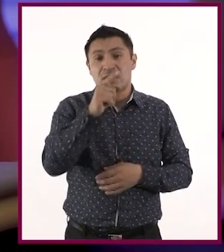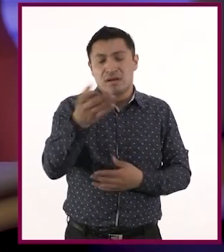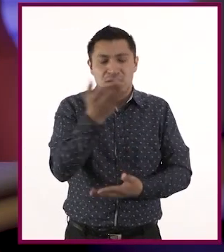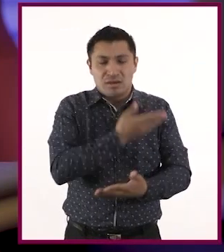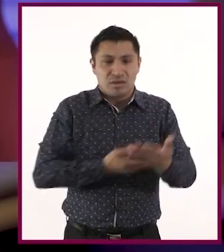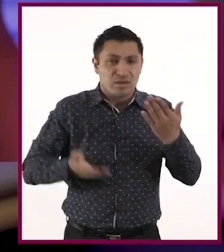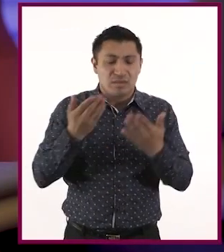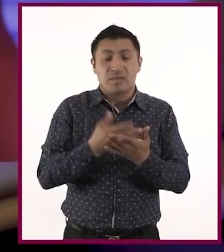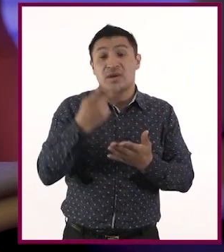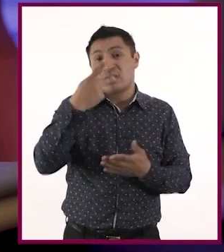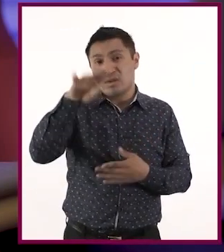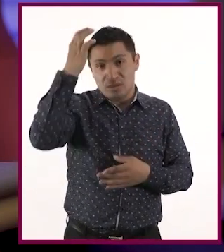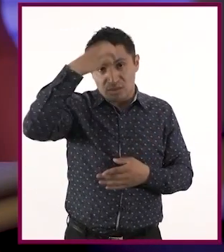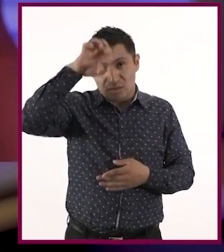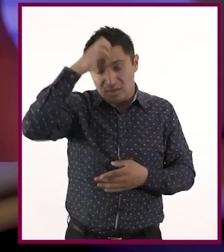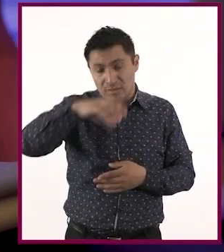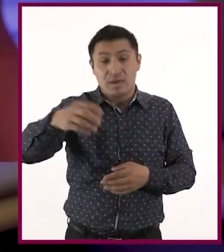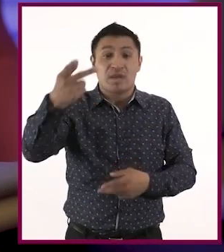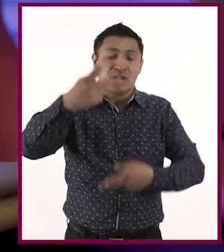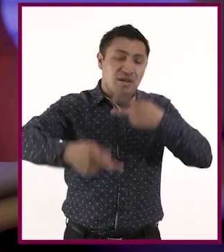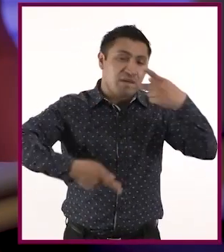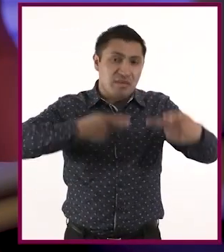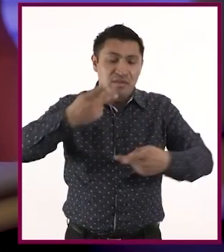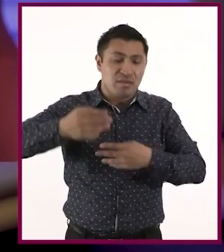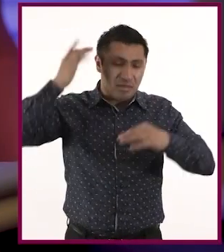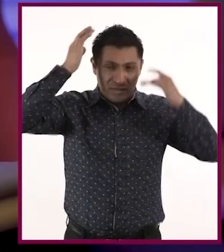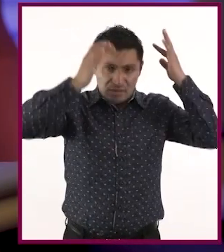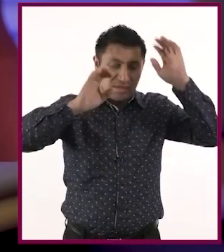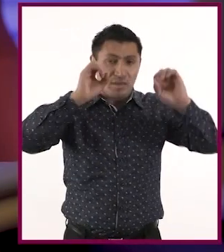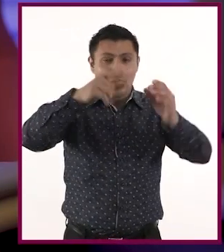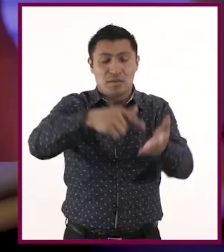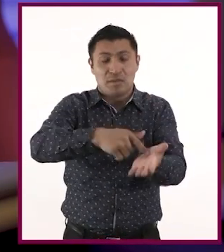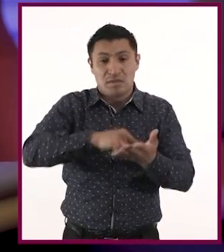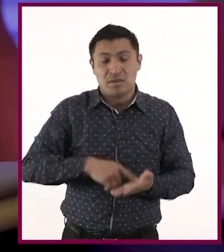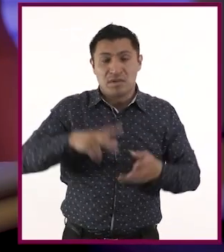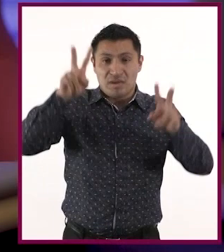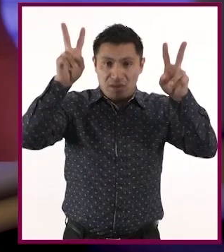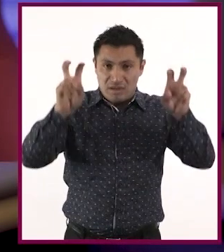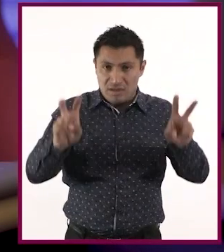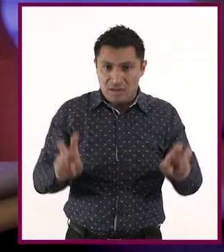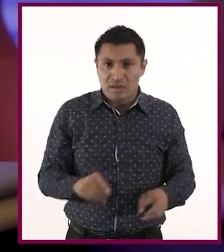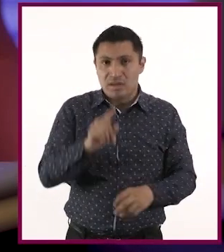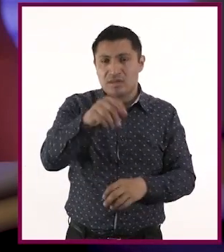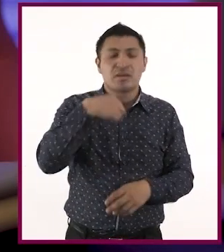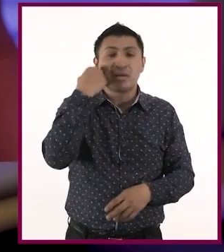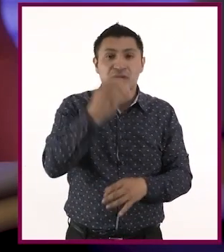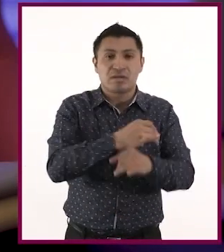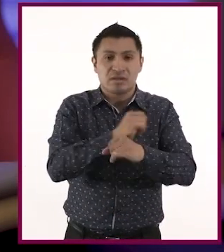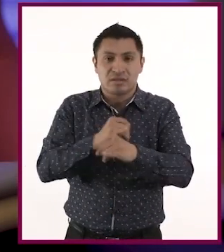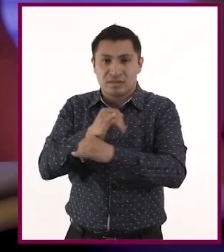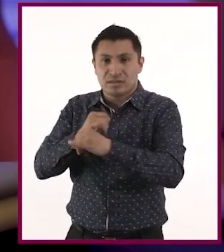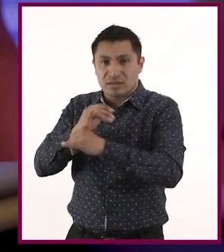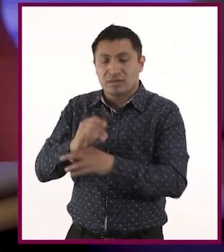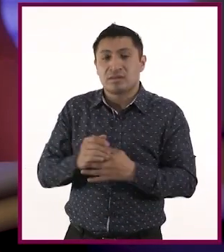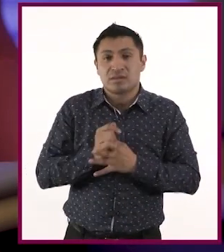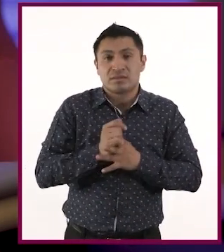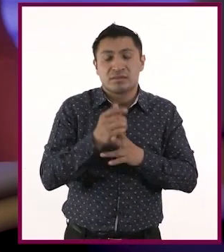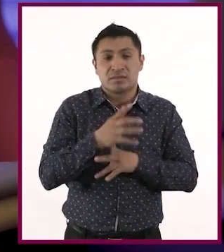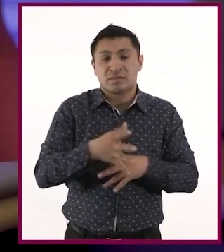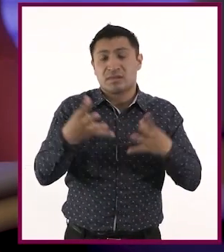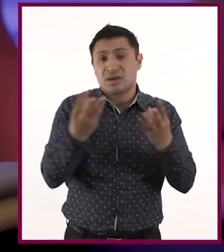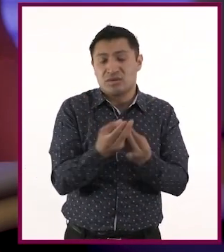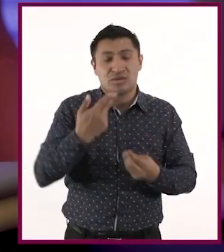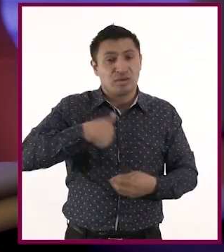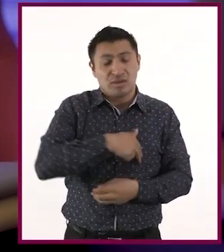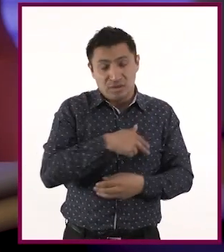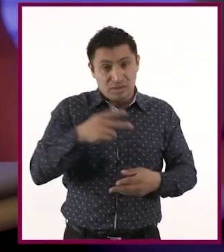compartir con nosotros tus experiencias, enviarnos preguntas, reflexiones o proponernos algunos otros temas que te gustaría que abordáramos. Así que haz este programa